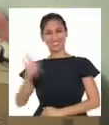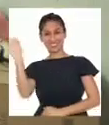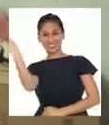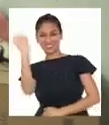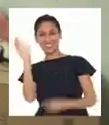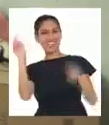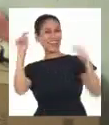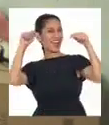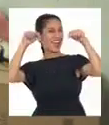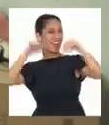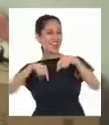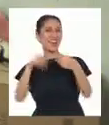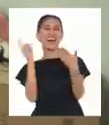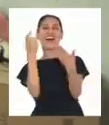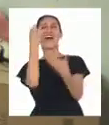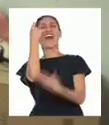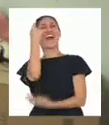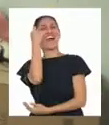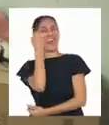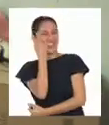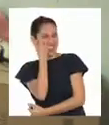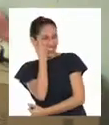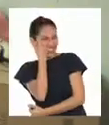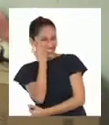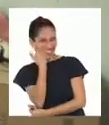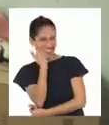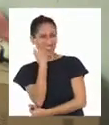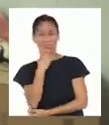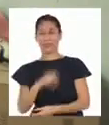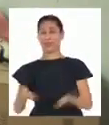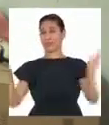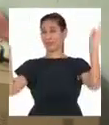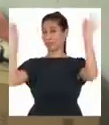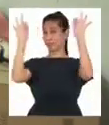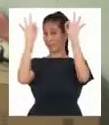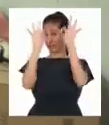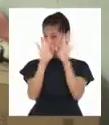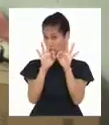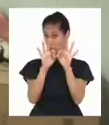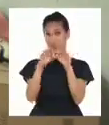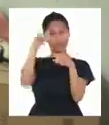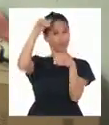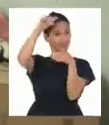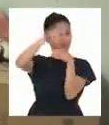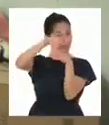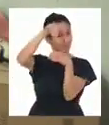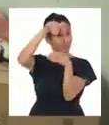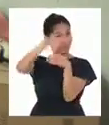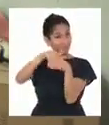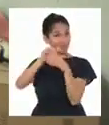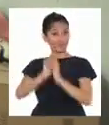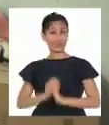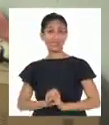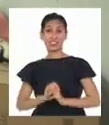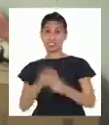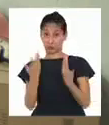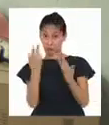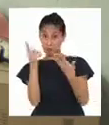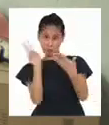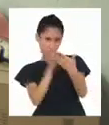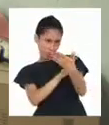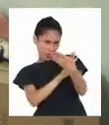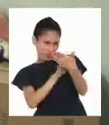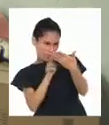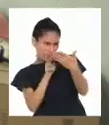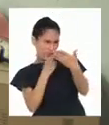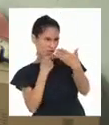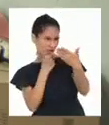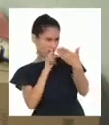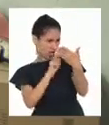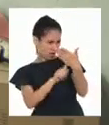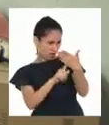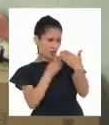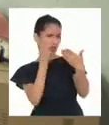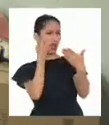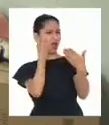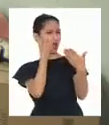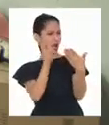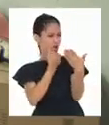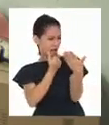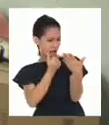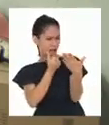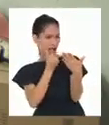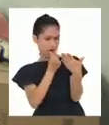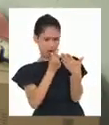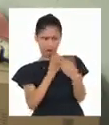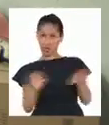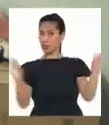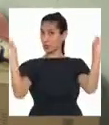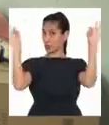Ahora entiendo por qué son tan importantes las elecciones. Y si vemos la línea de tiempo, entenderemos mejor por qué es tan importante